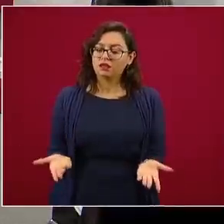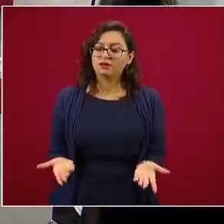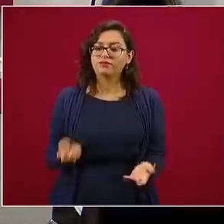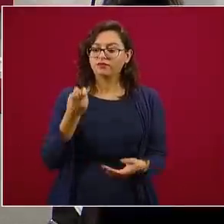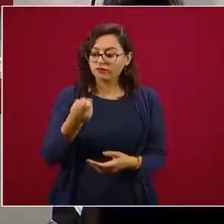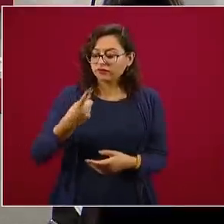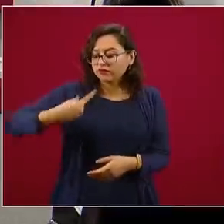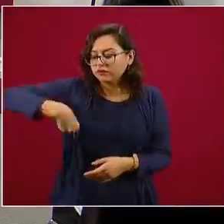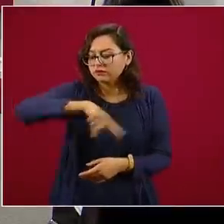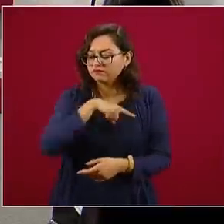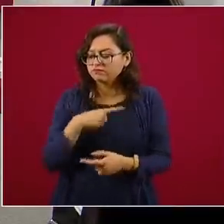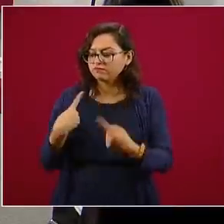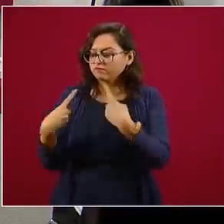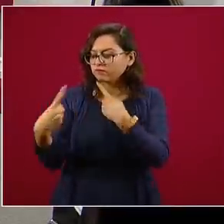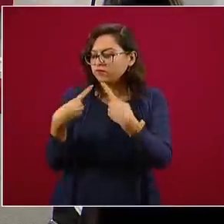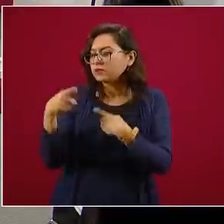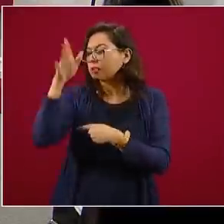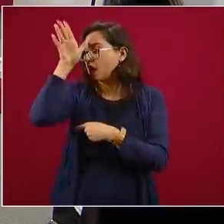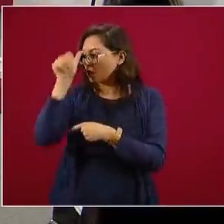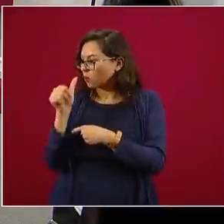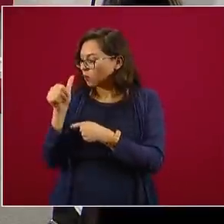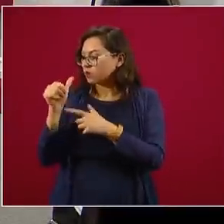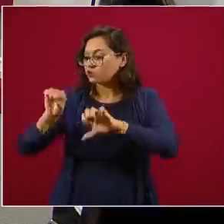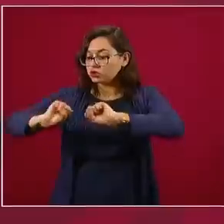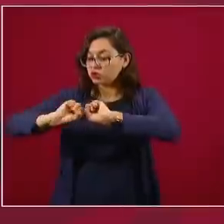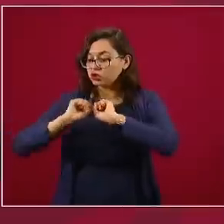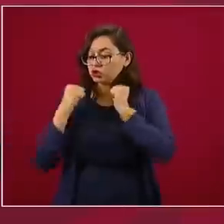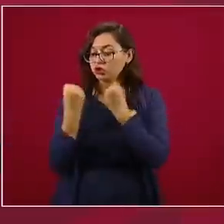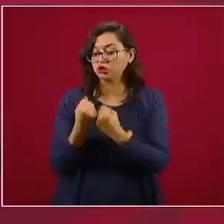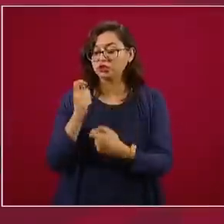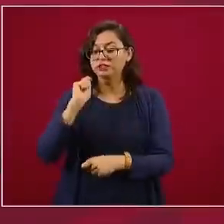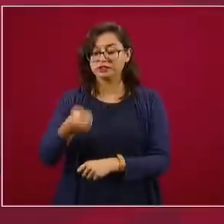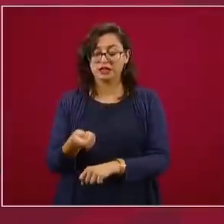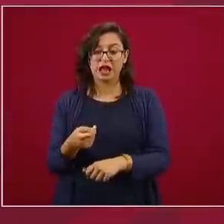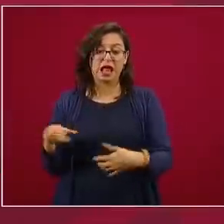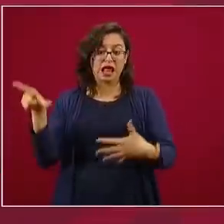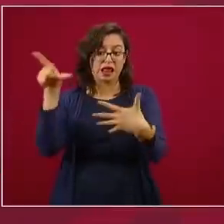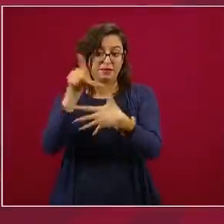este acuerdo, lo que hace es decir, América Latina y el Caribe,